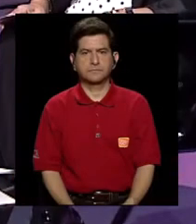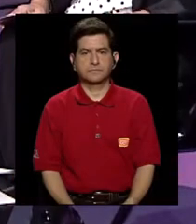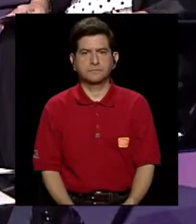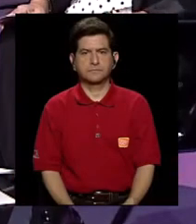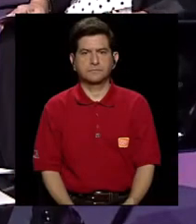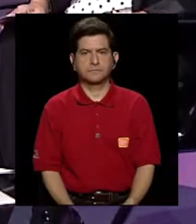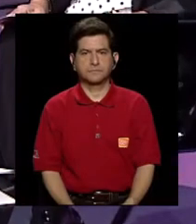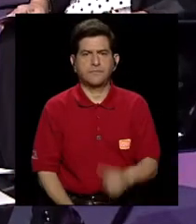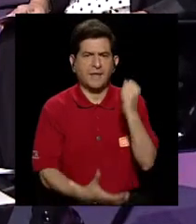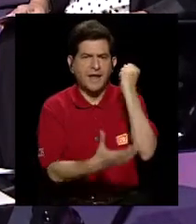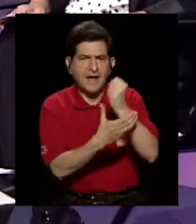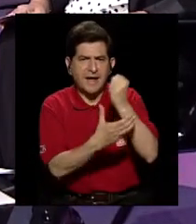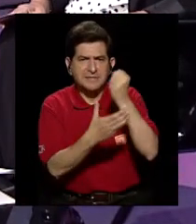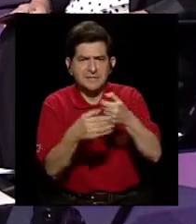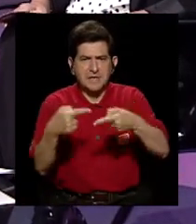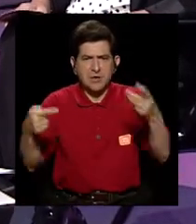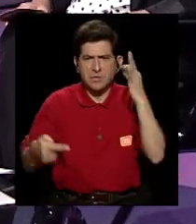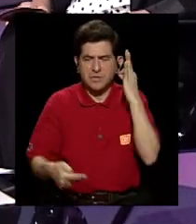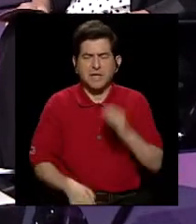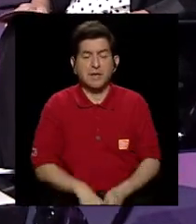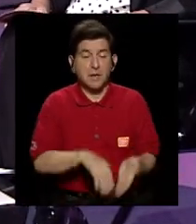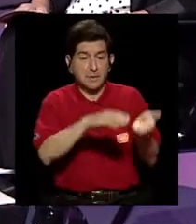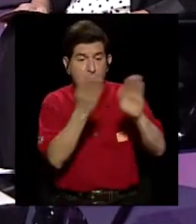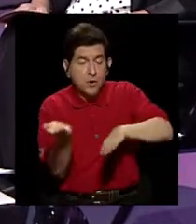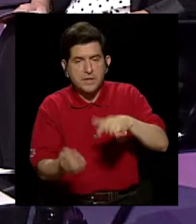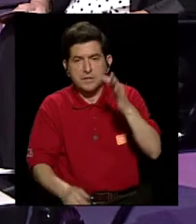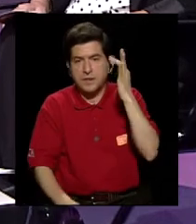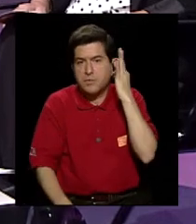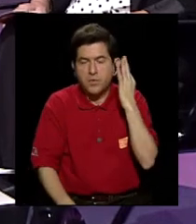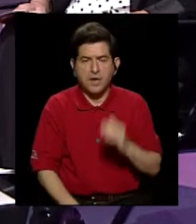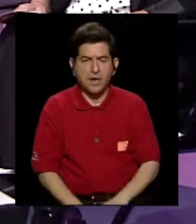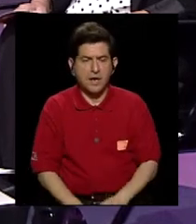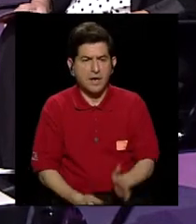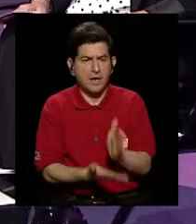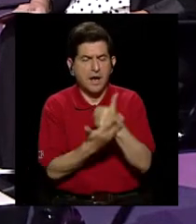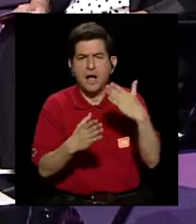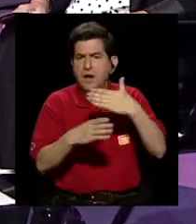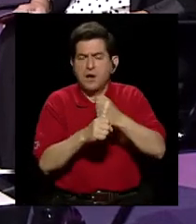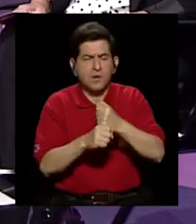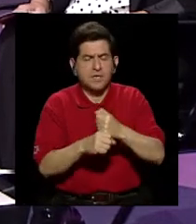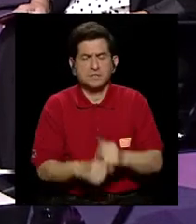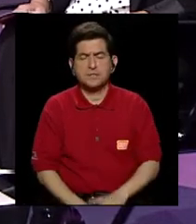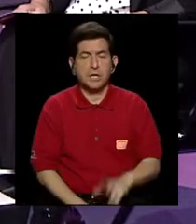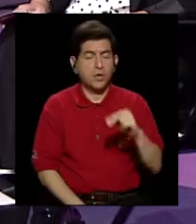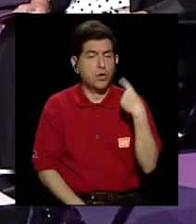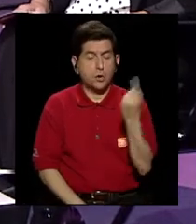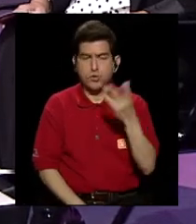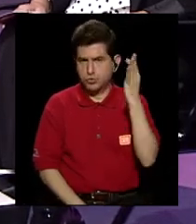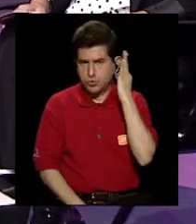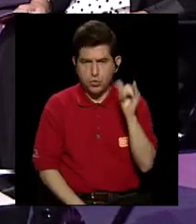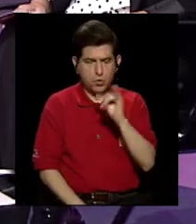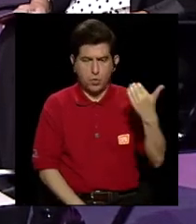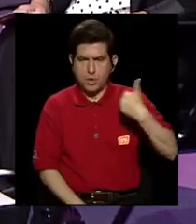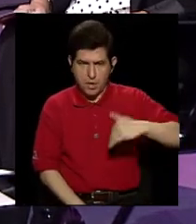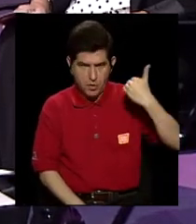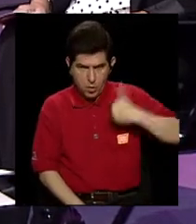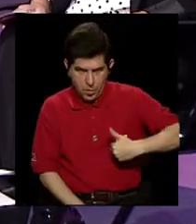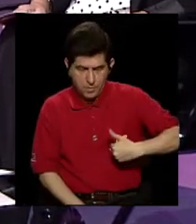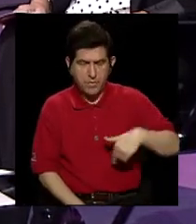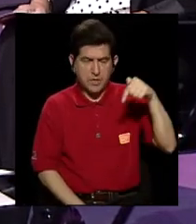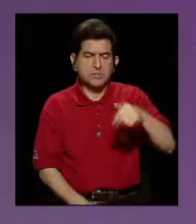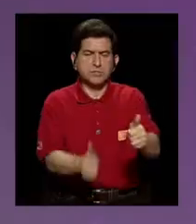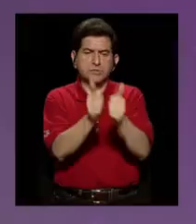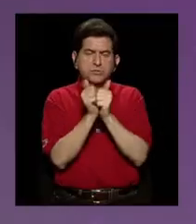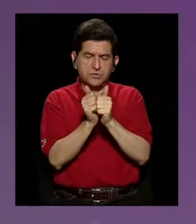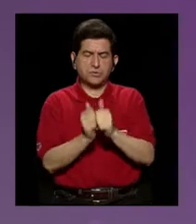Los femicidios nos están matando a las mujeres. Tenemos que hacer algo al respecto, no solo las mujeres, sino también los hombres. Hoy nos